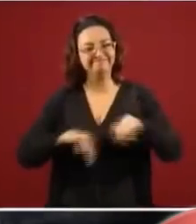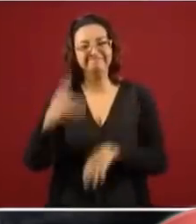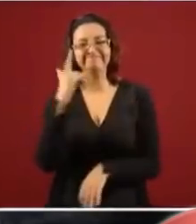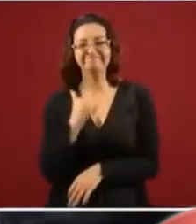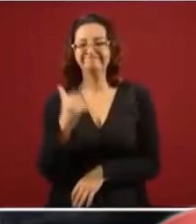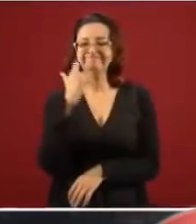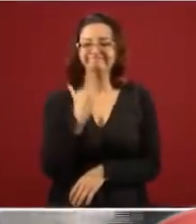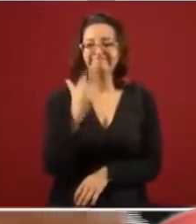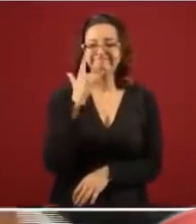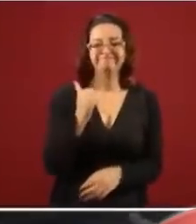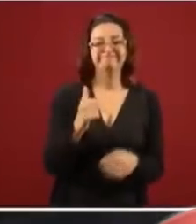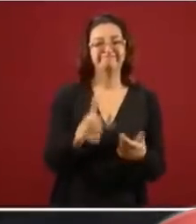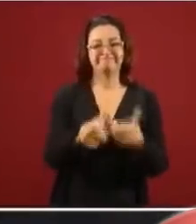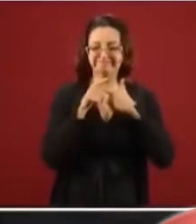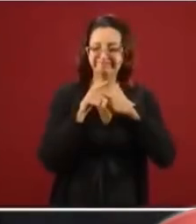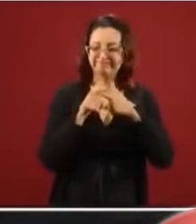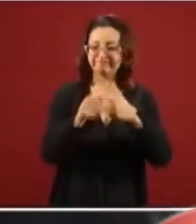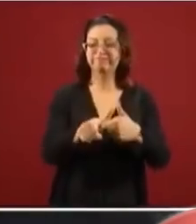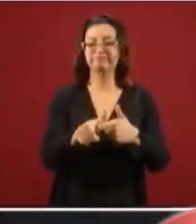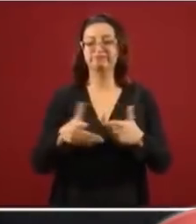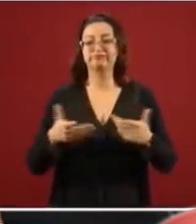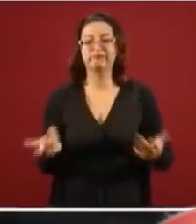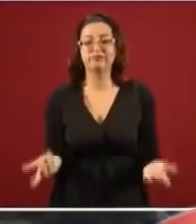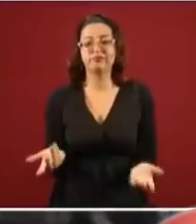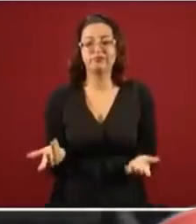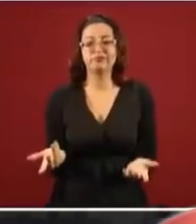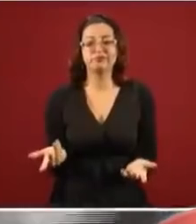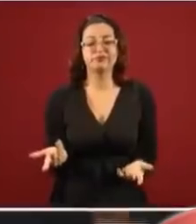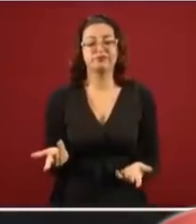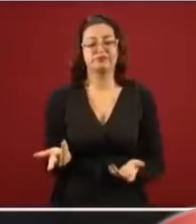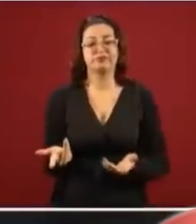no nos importe que nos digan